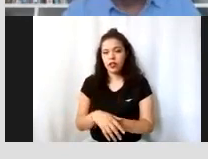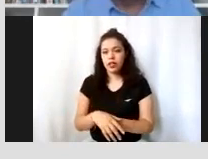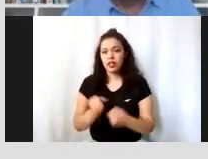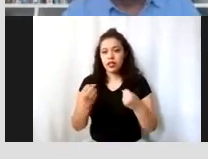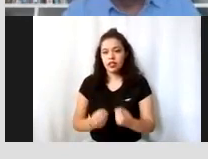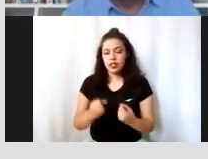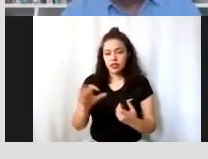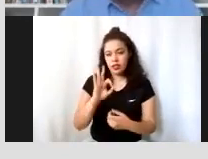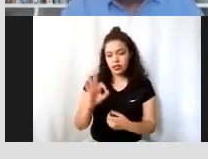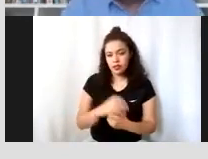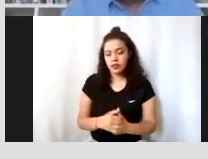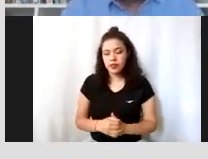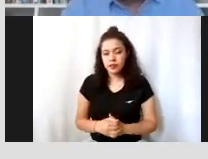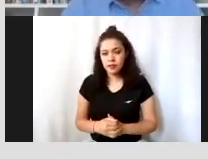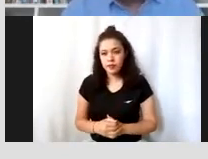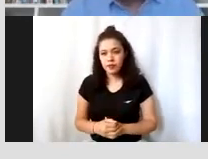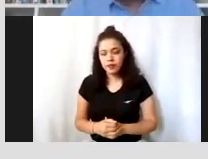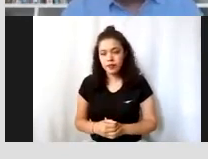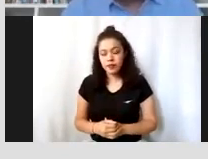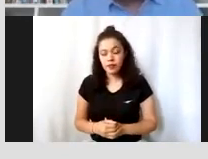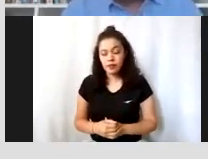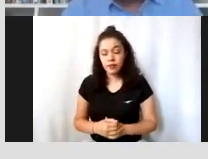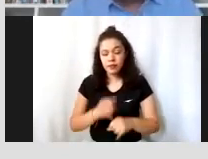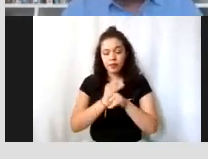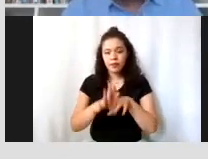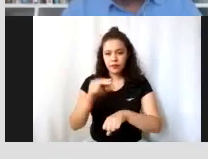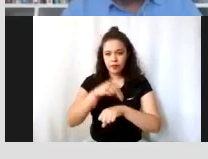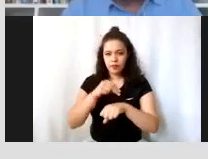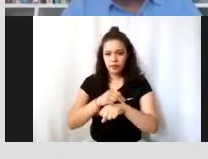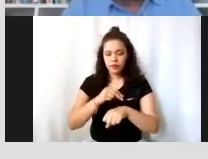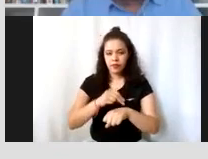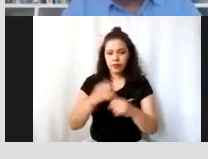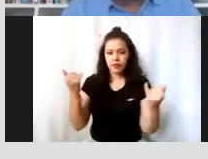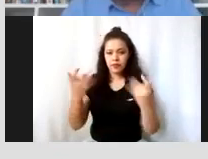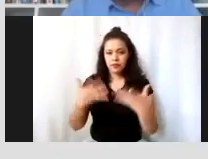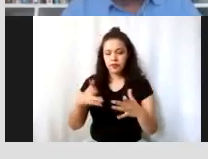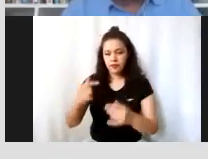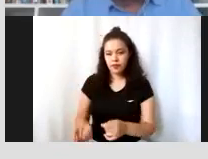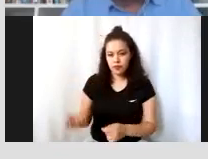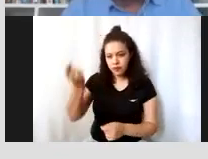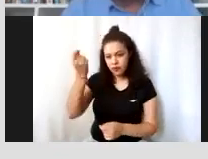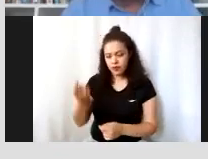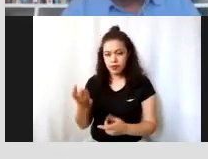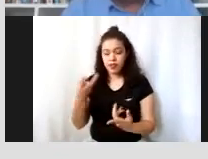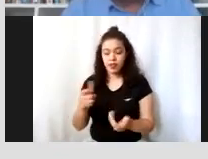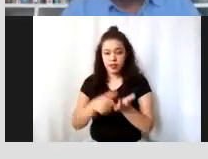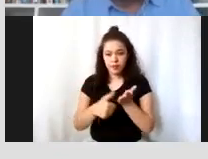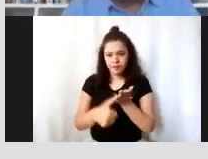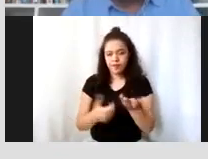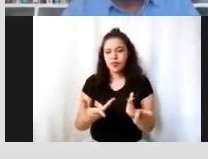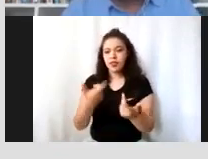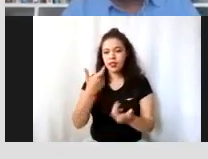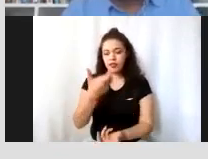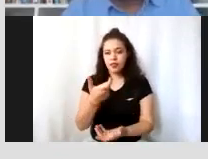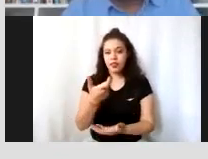de no derechohabientes, datos médicos, peso, talla, alergias, enfermedades, claro, todos estos son datos biométricos, datos financieros,